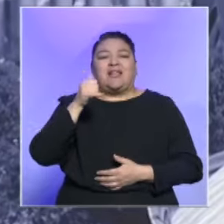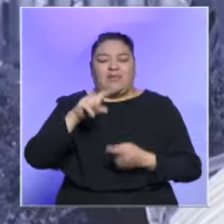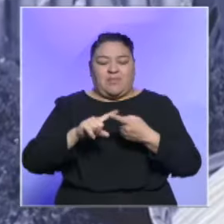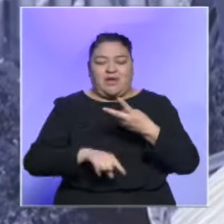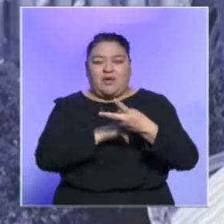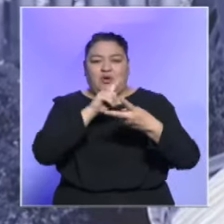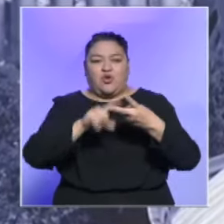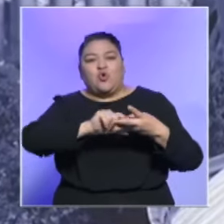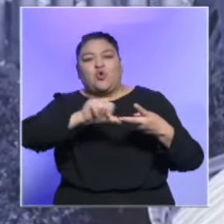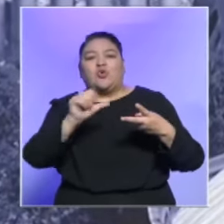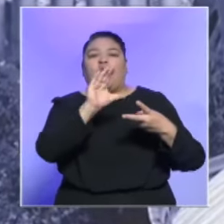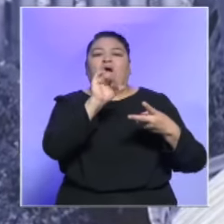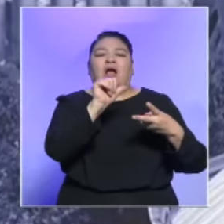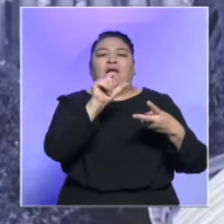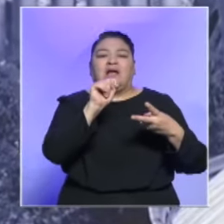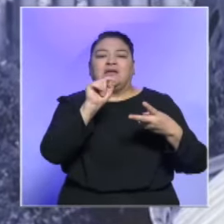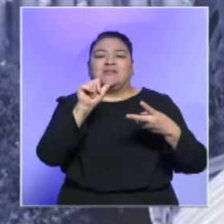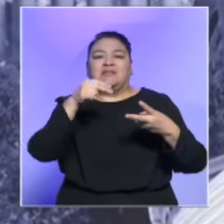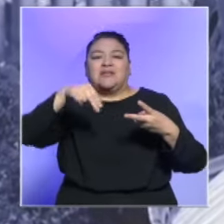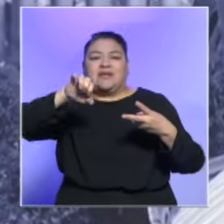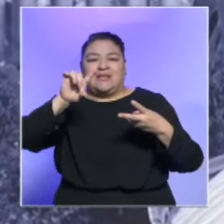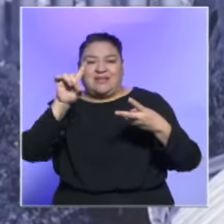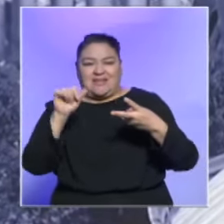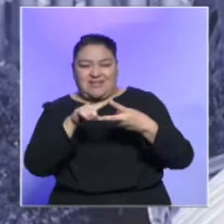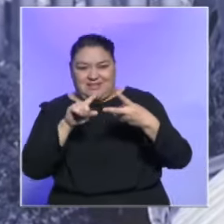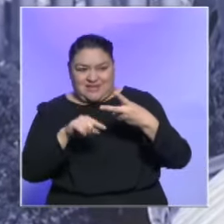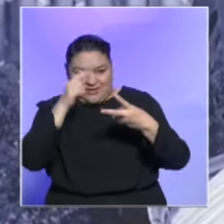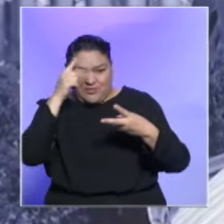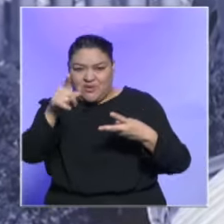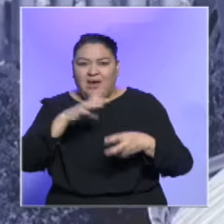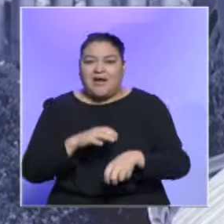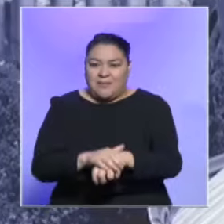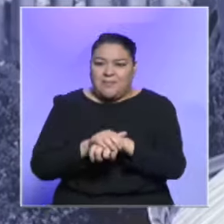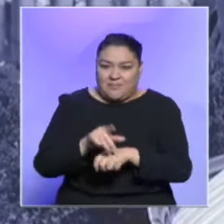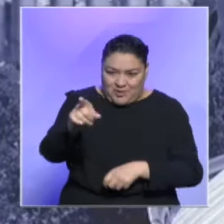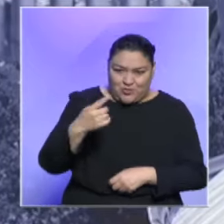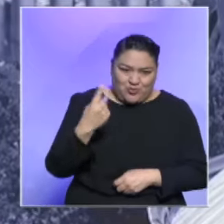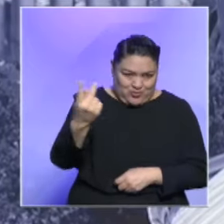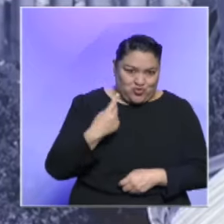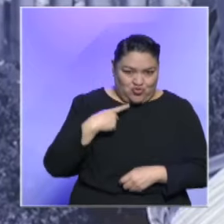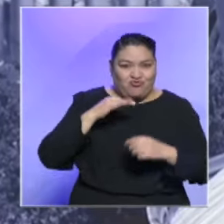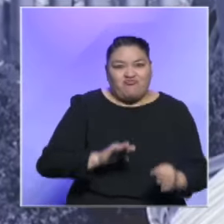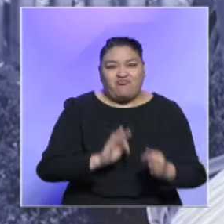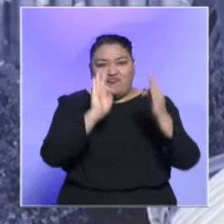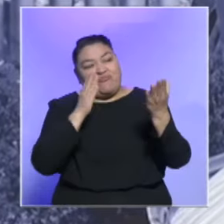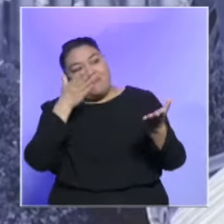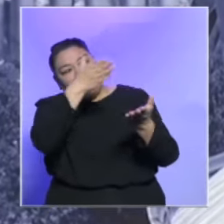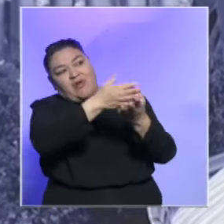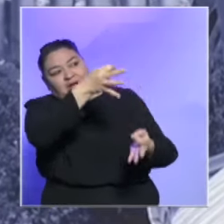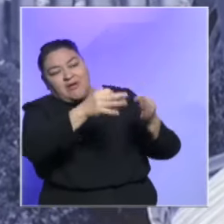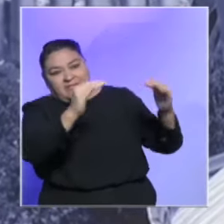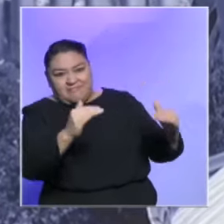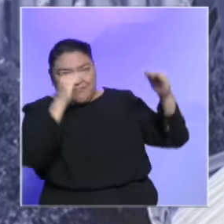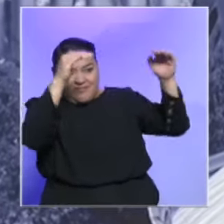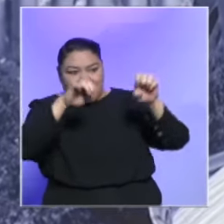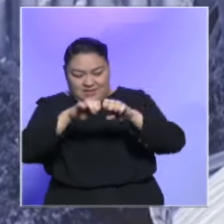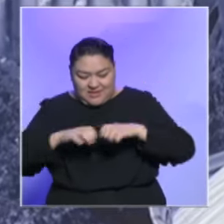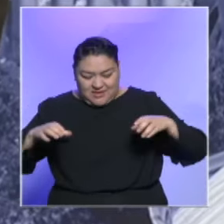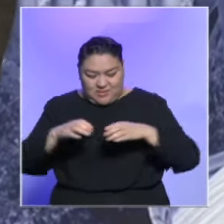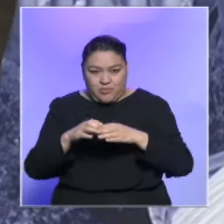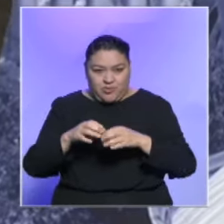caso Castañeda-Guzmán, en el cual, por cierto, aquí está mi amigo José Luis, nos tocó defenderlo ante la Corte Interamericana en un equipo de la Sala